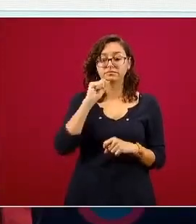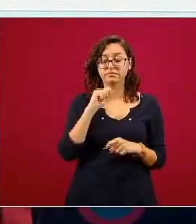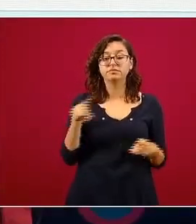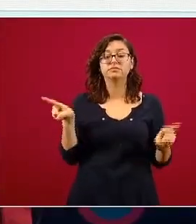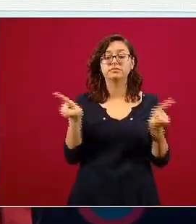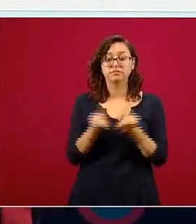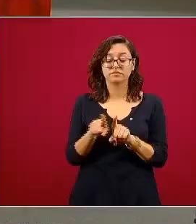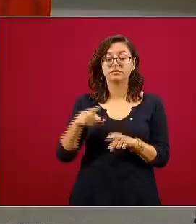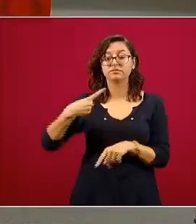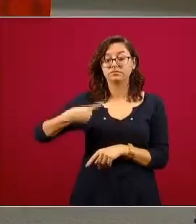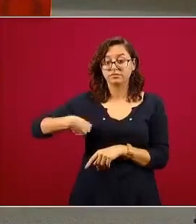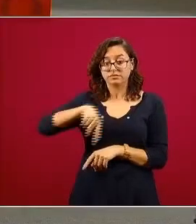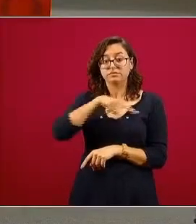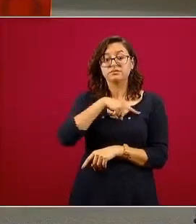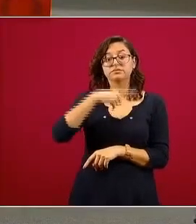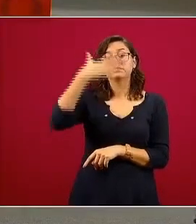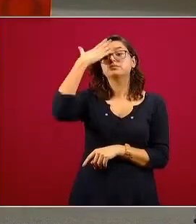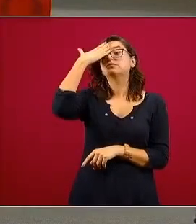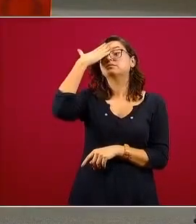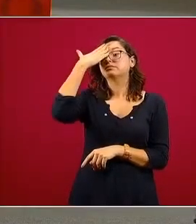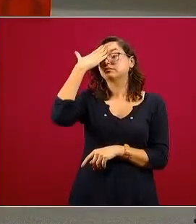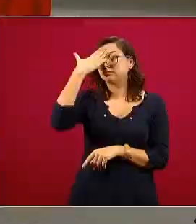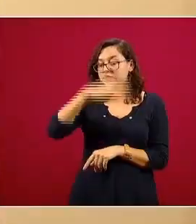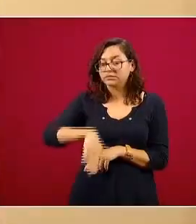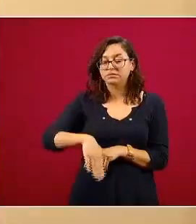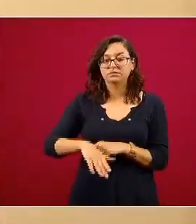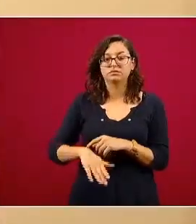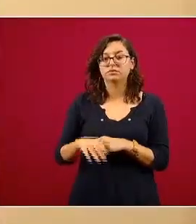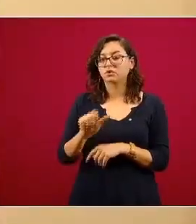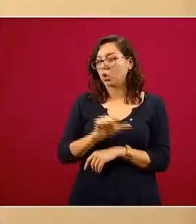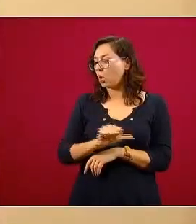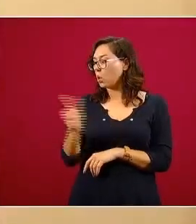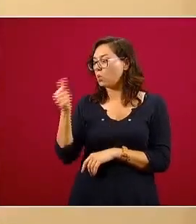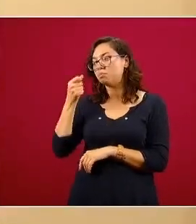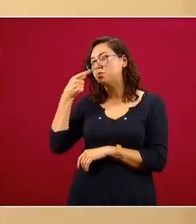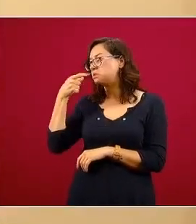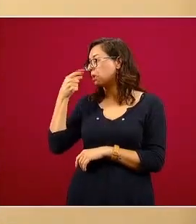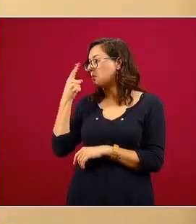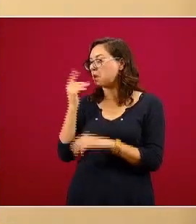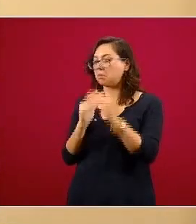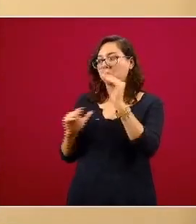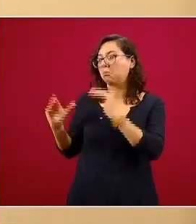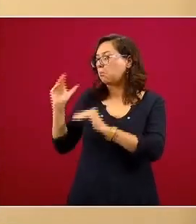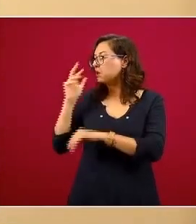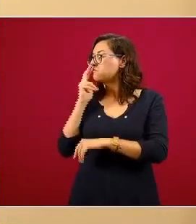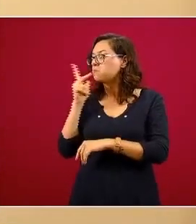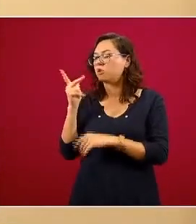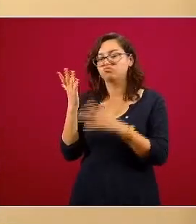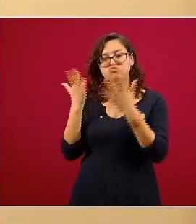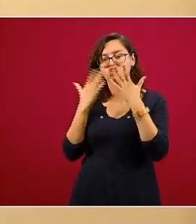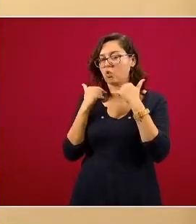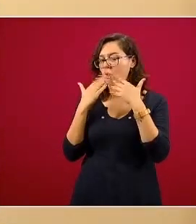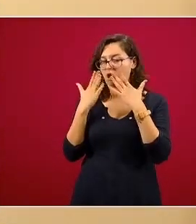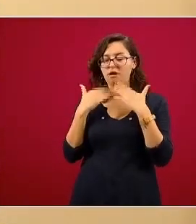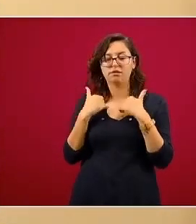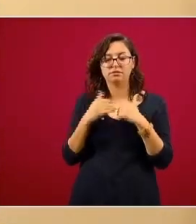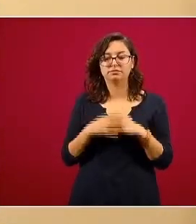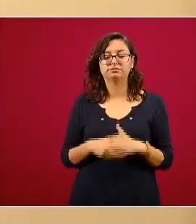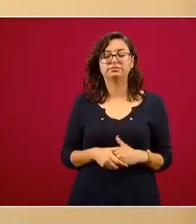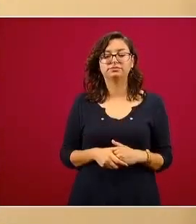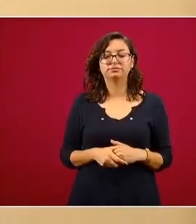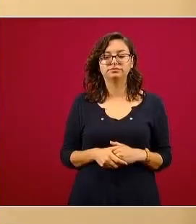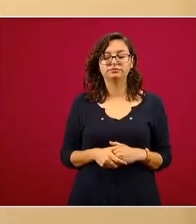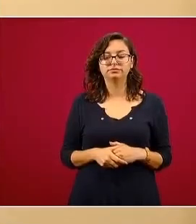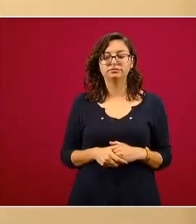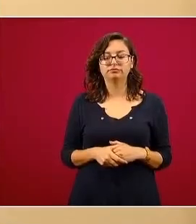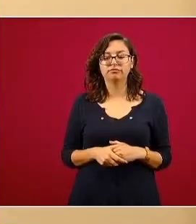damos porque sabemos que no existe otro tratamiento que pueda funcionar mejor, y si hay otro